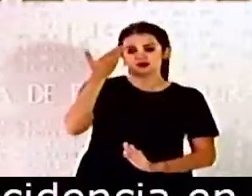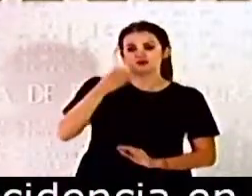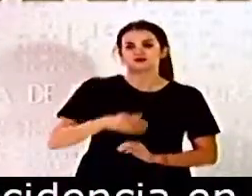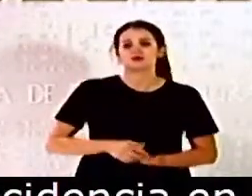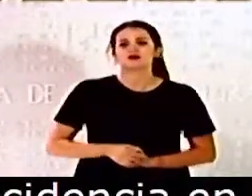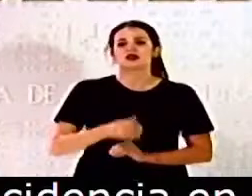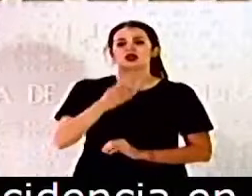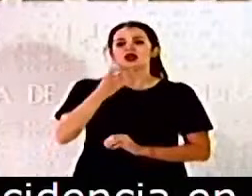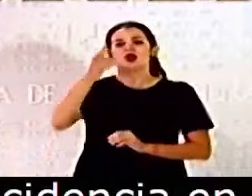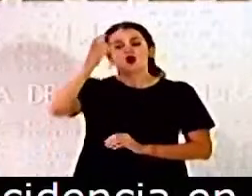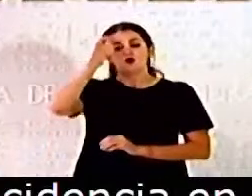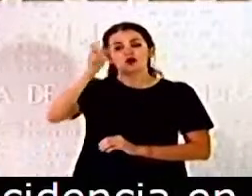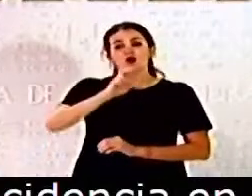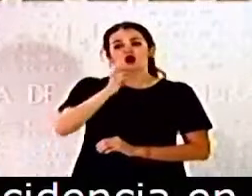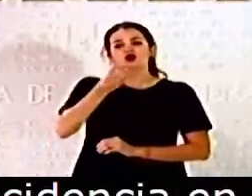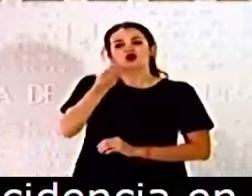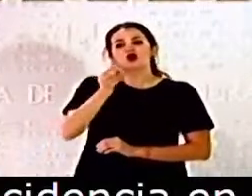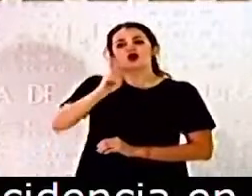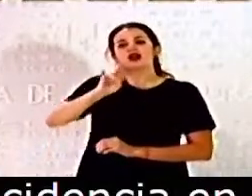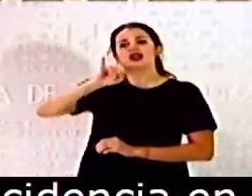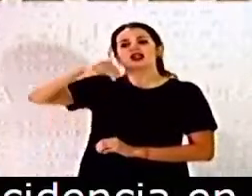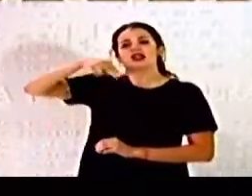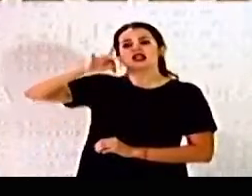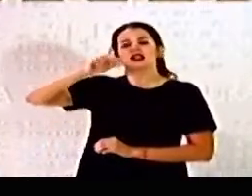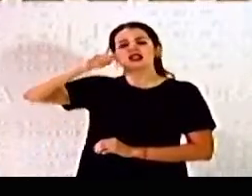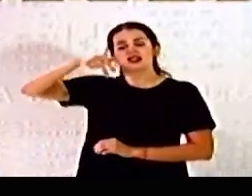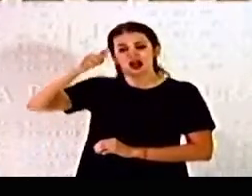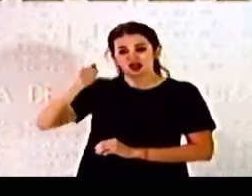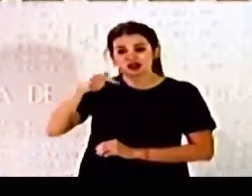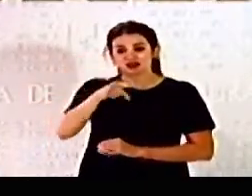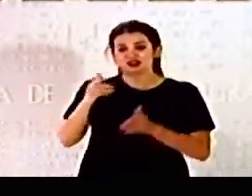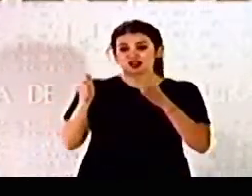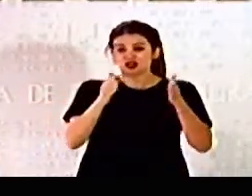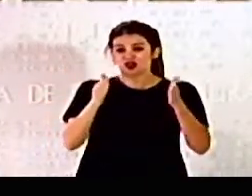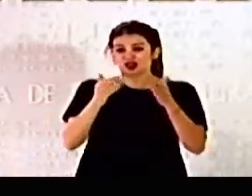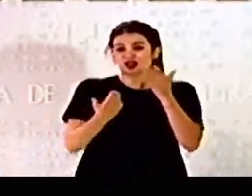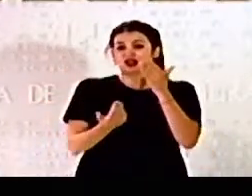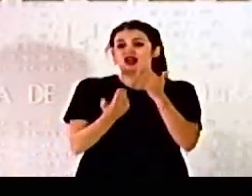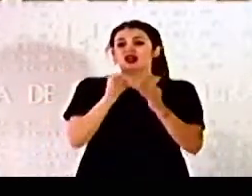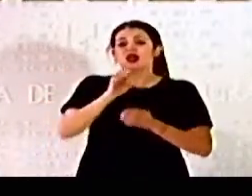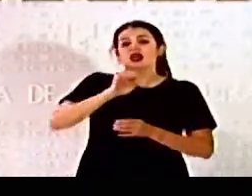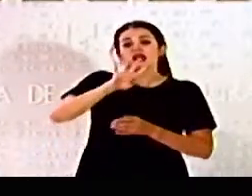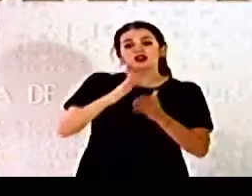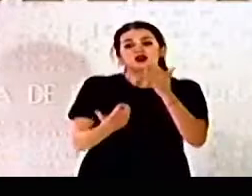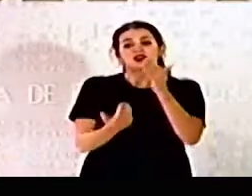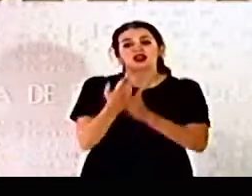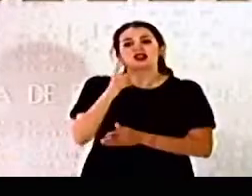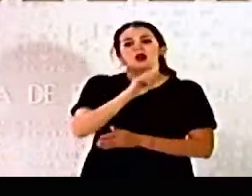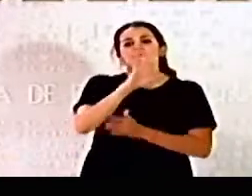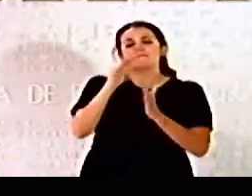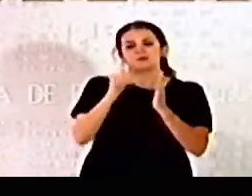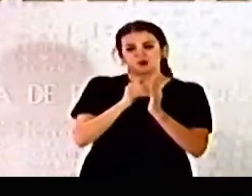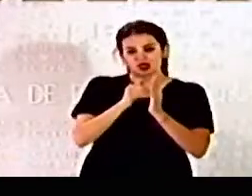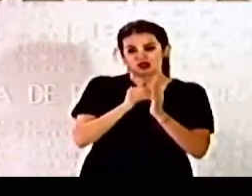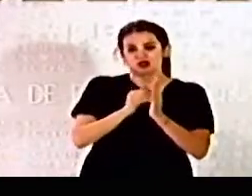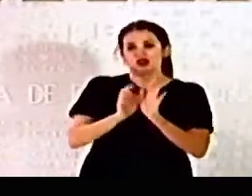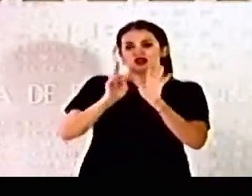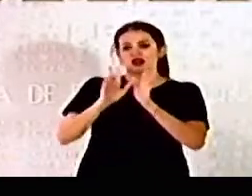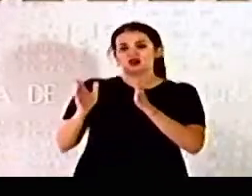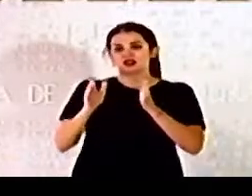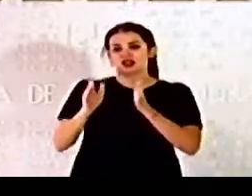la Serena tiene una incidencia acumulada a los 14 días de 1.000 y a los 7 días de